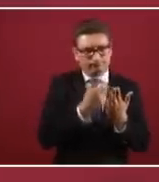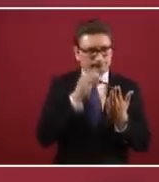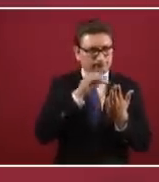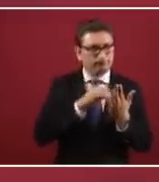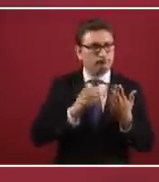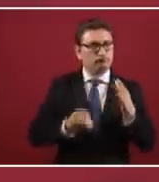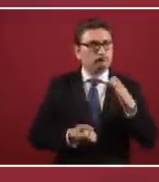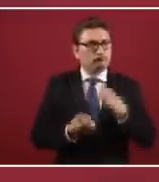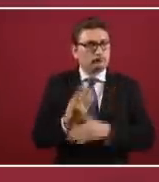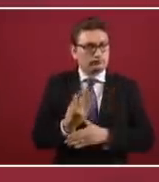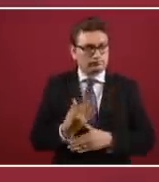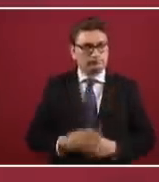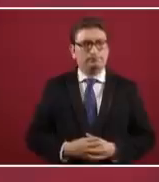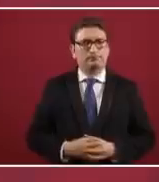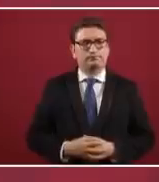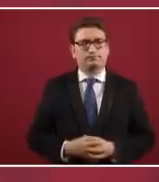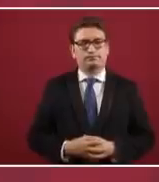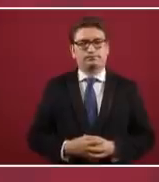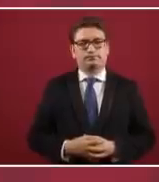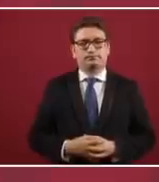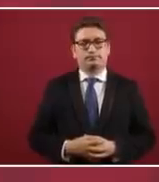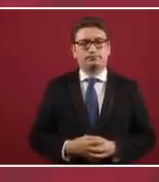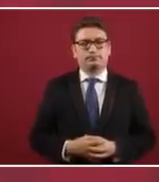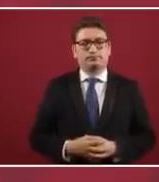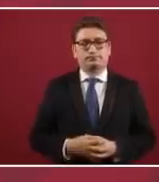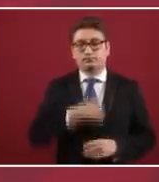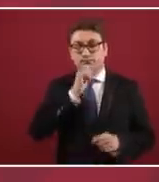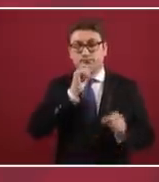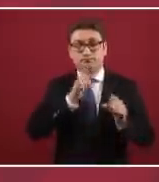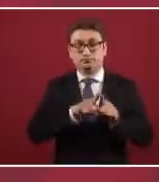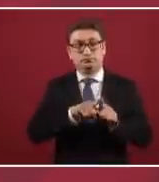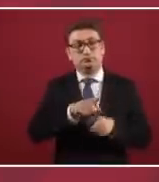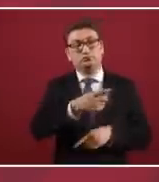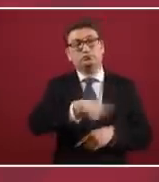y también se protege a los civiles,